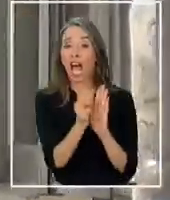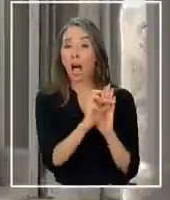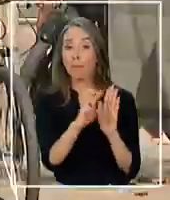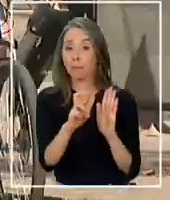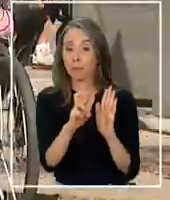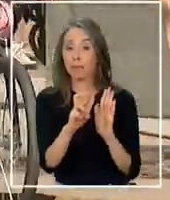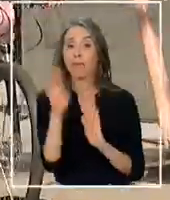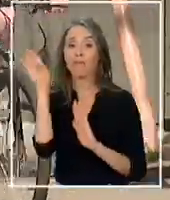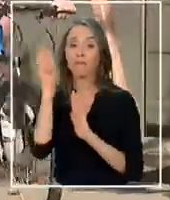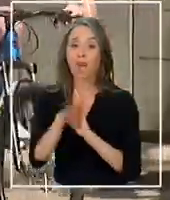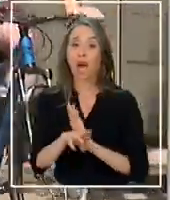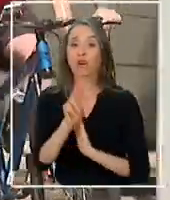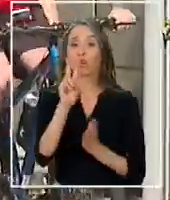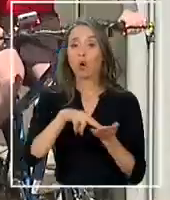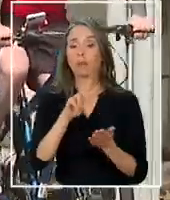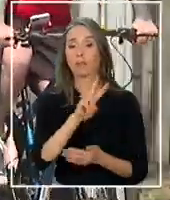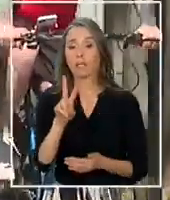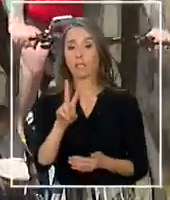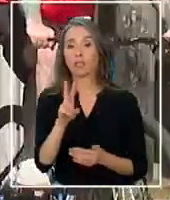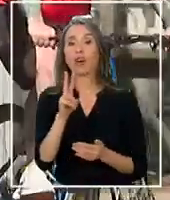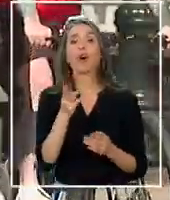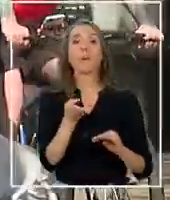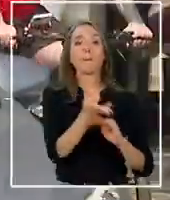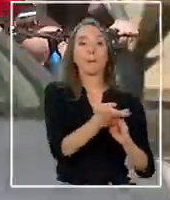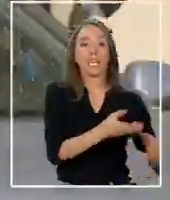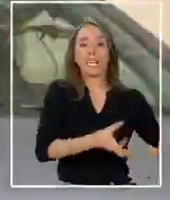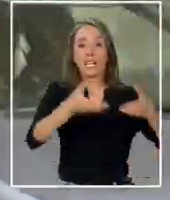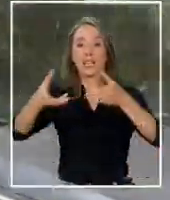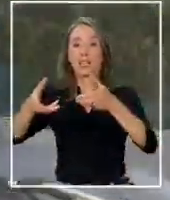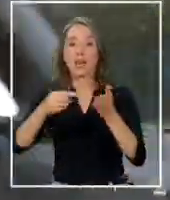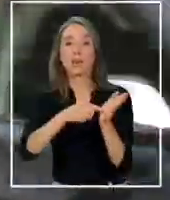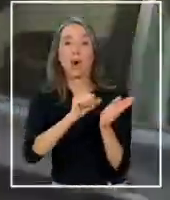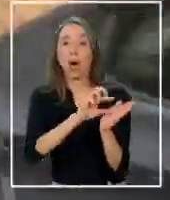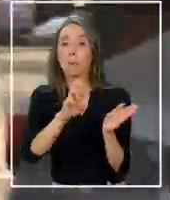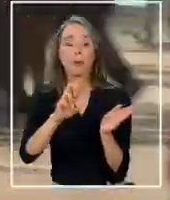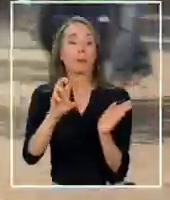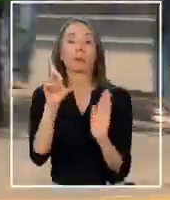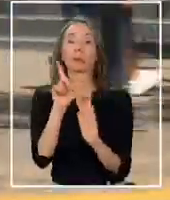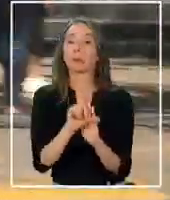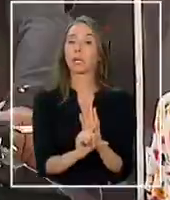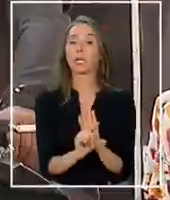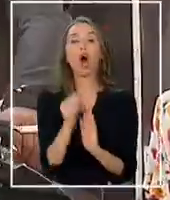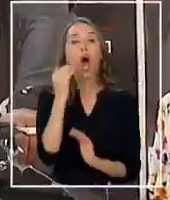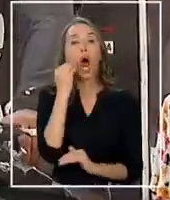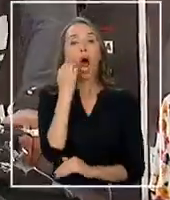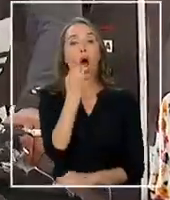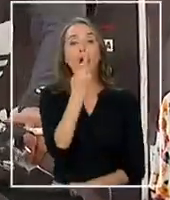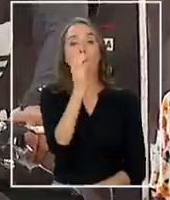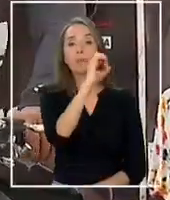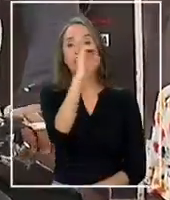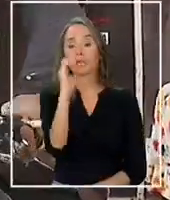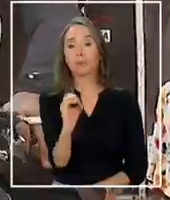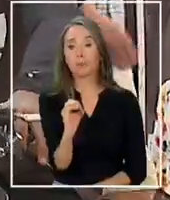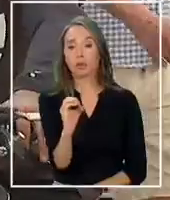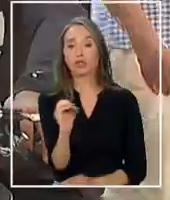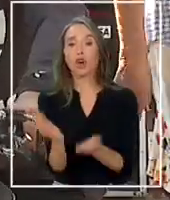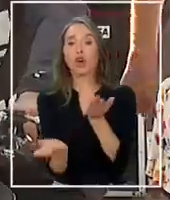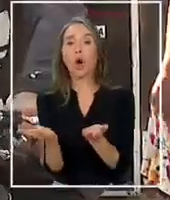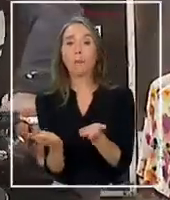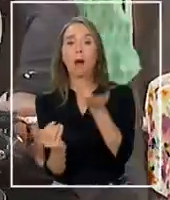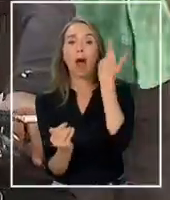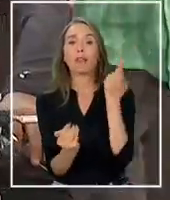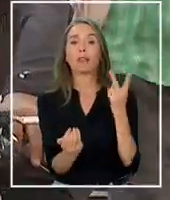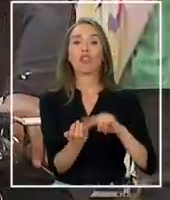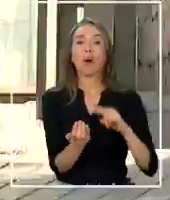confirmó una baja sostenida en la entrega de pedidos por esta plataforma, con una caída de casi un 20% con respecto